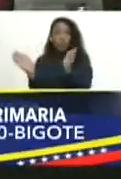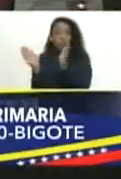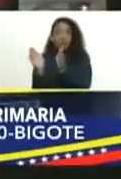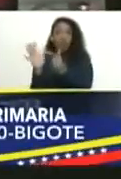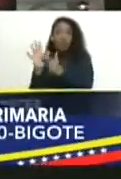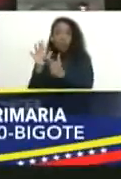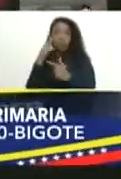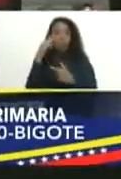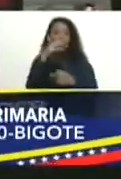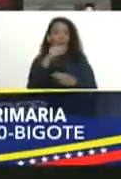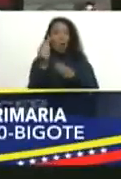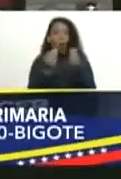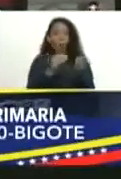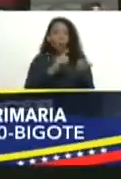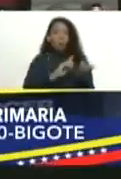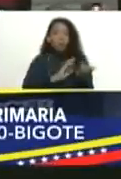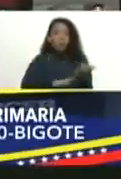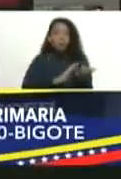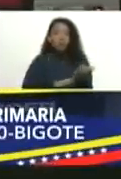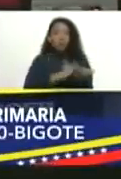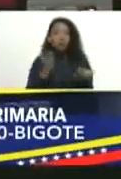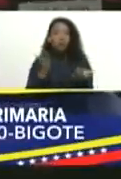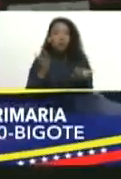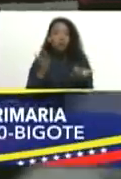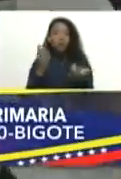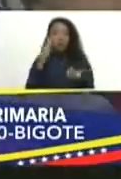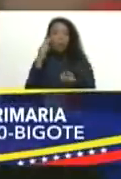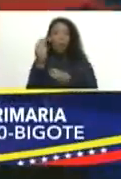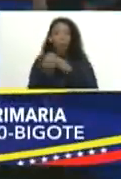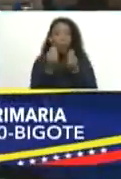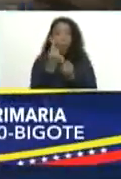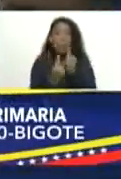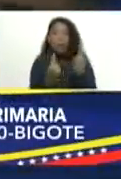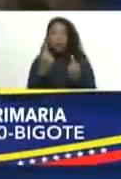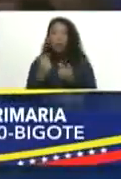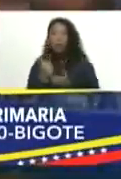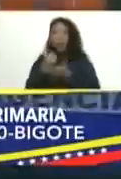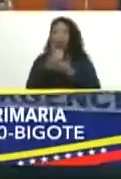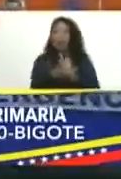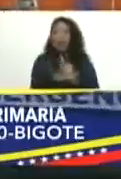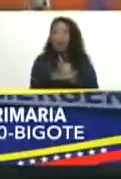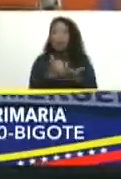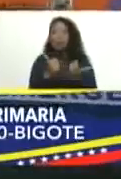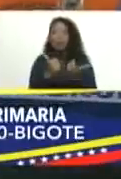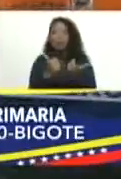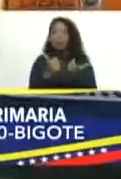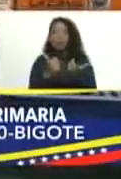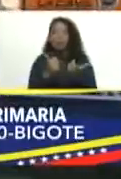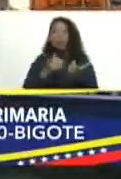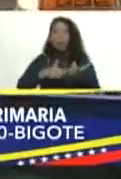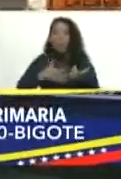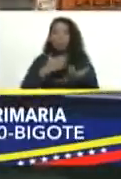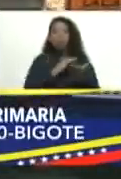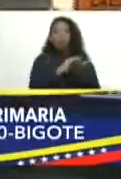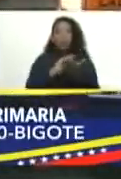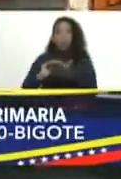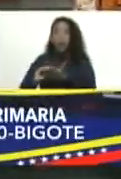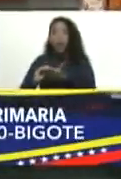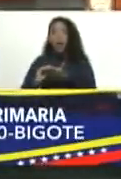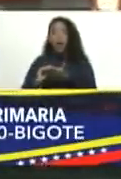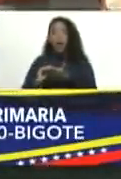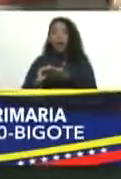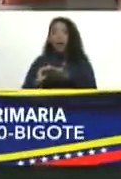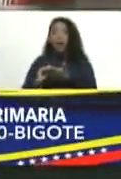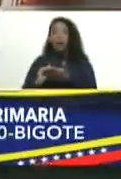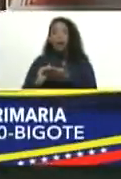ventiladores para poder entubar a los pacientes, los electroshocks para poder revivir en casos,